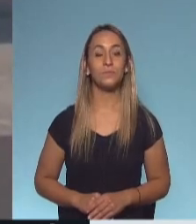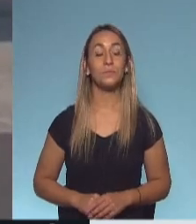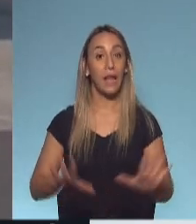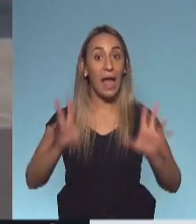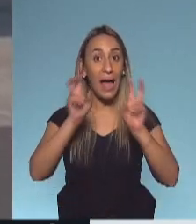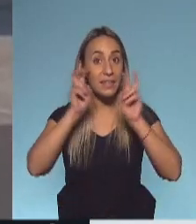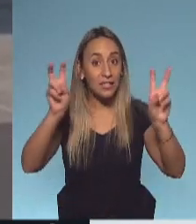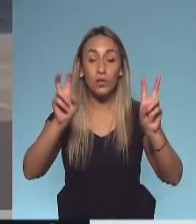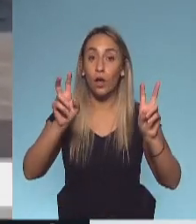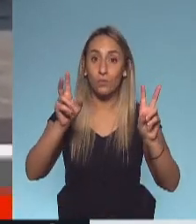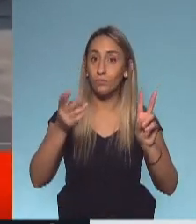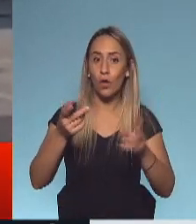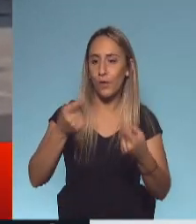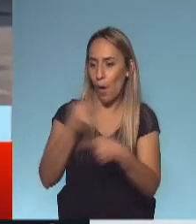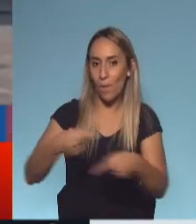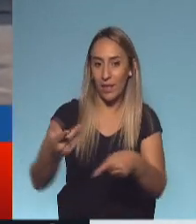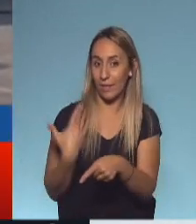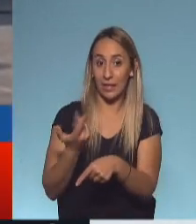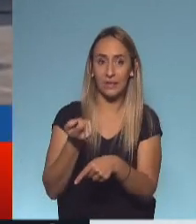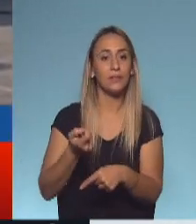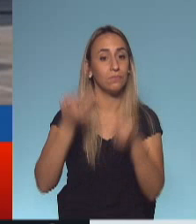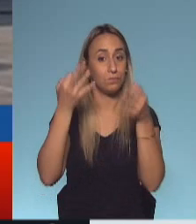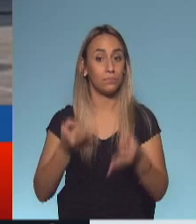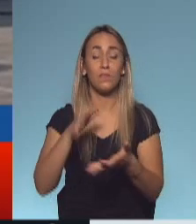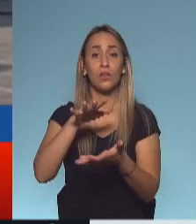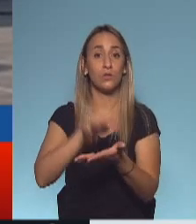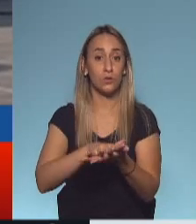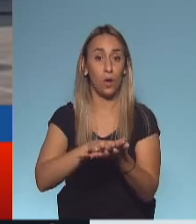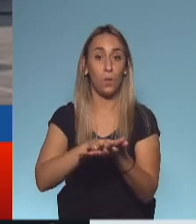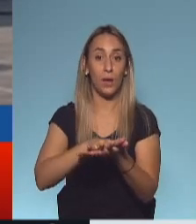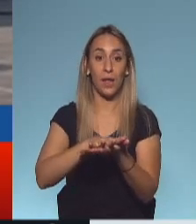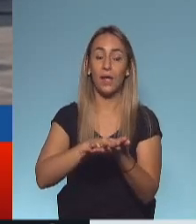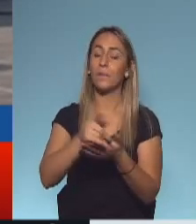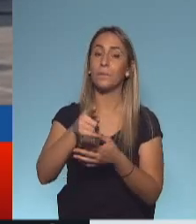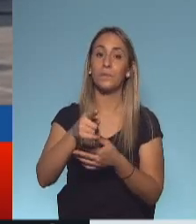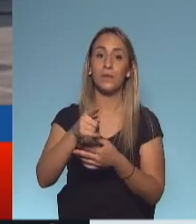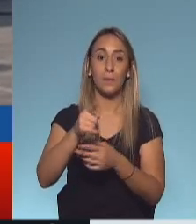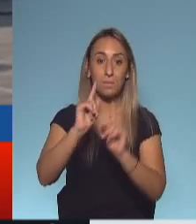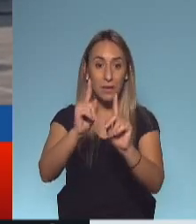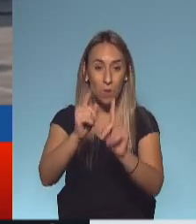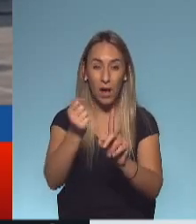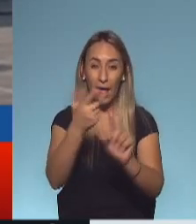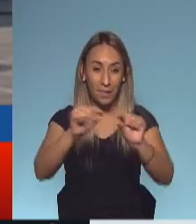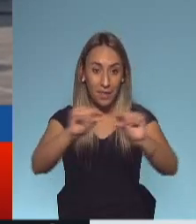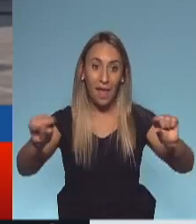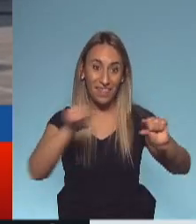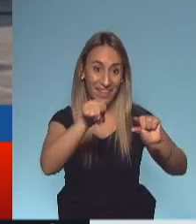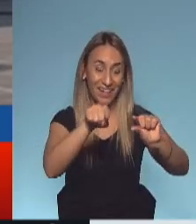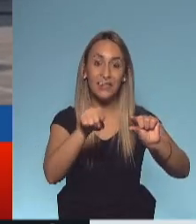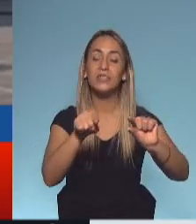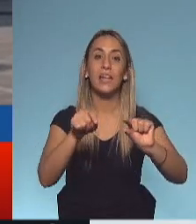Y atención con este último momento, porque tiene que ver con la llegada de esa cantidad de dosis que vemos